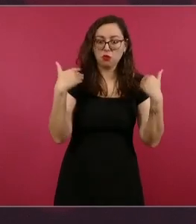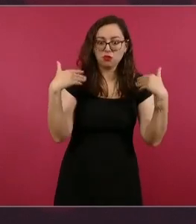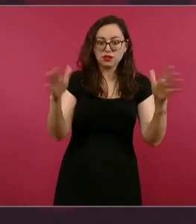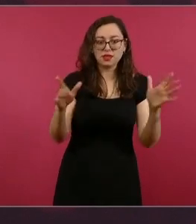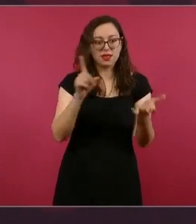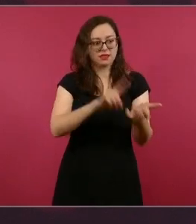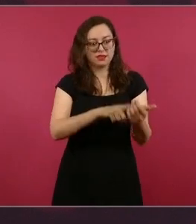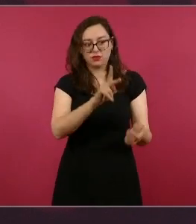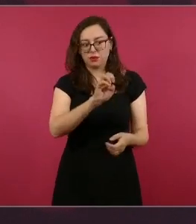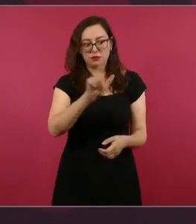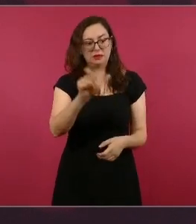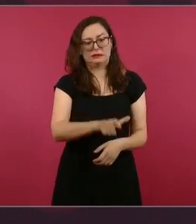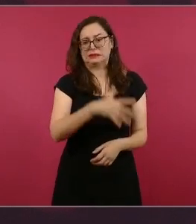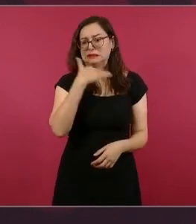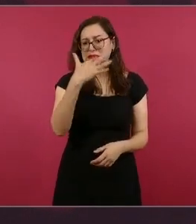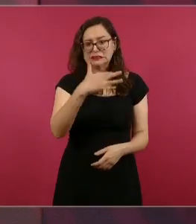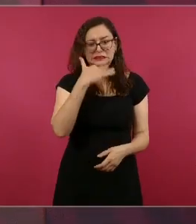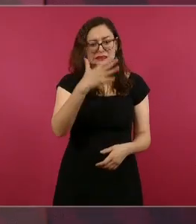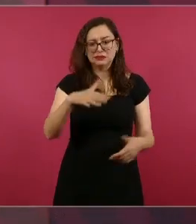Este señor